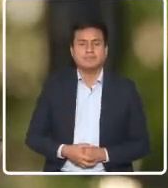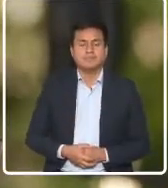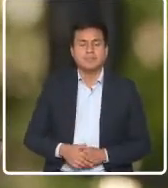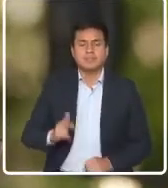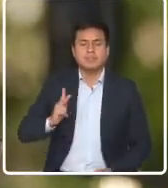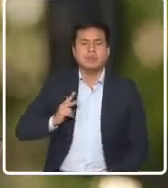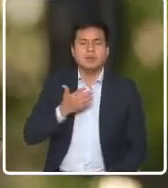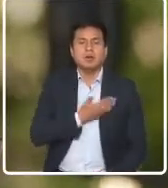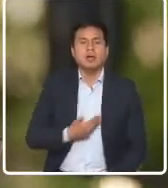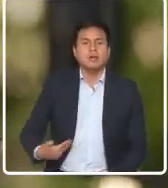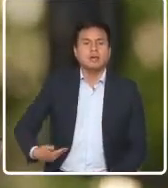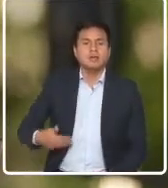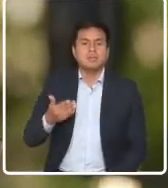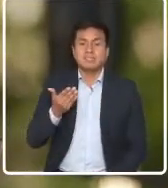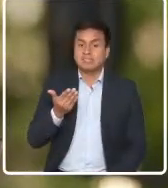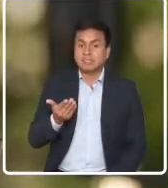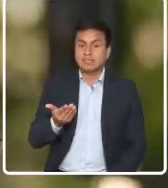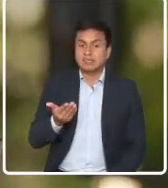Señor presidente,